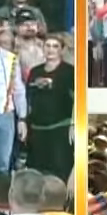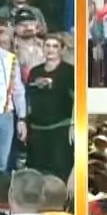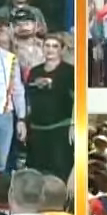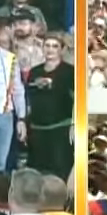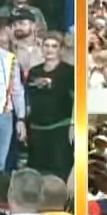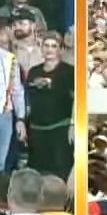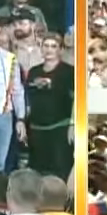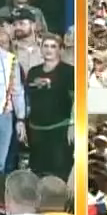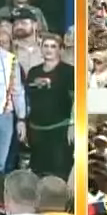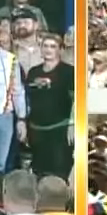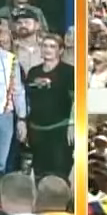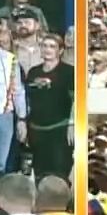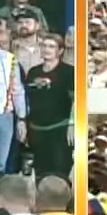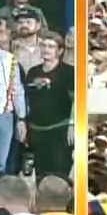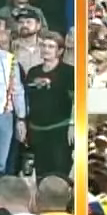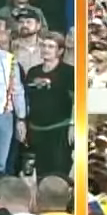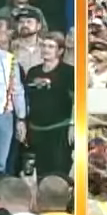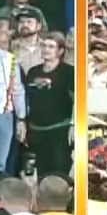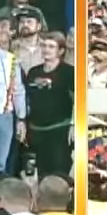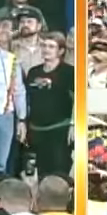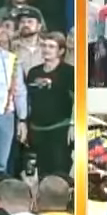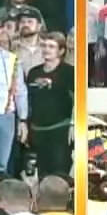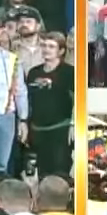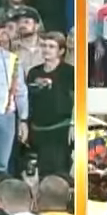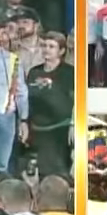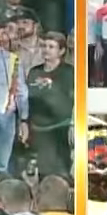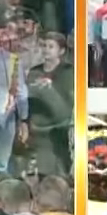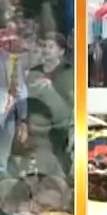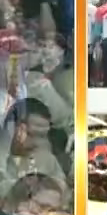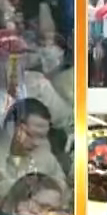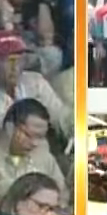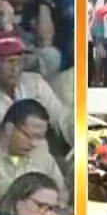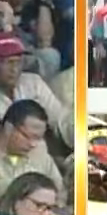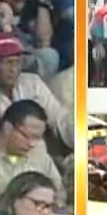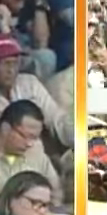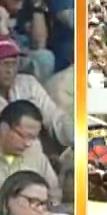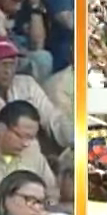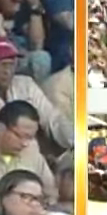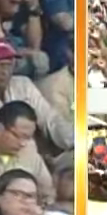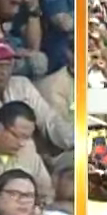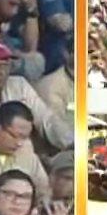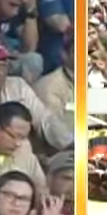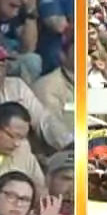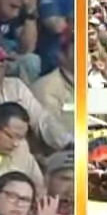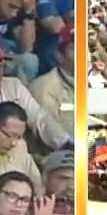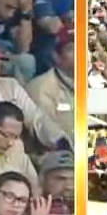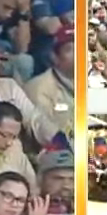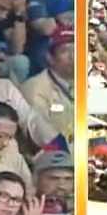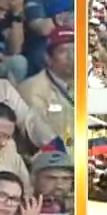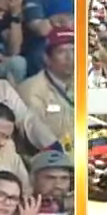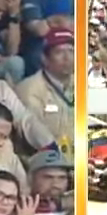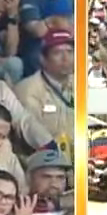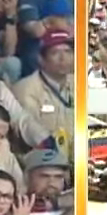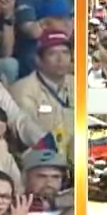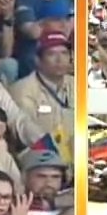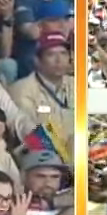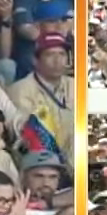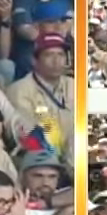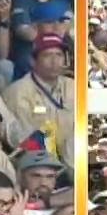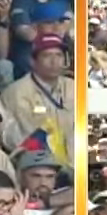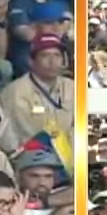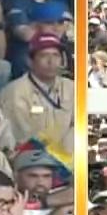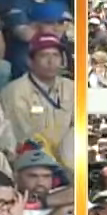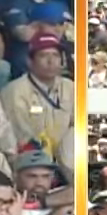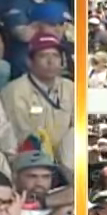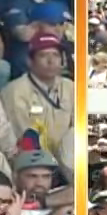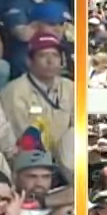futuro de nuestros hijos y nuestras hijas, es la batalla para sentirnos orgullosos que luchamos por lo